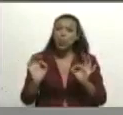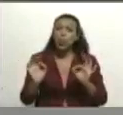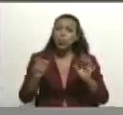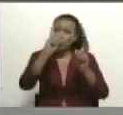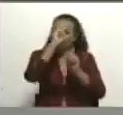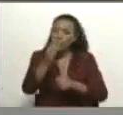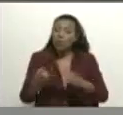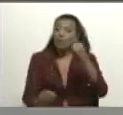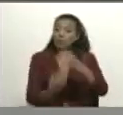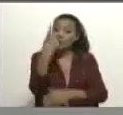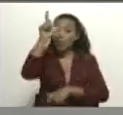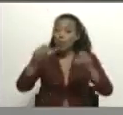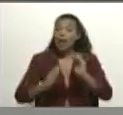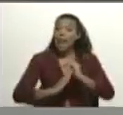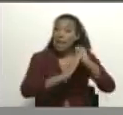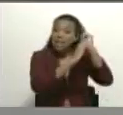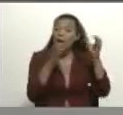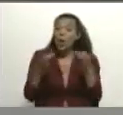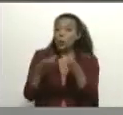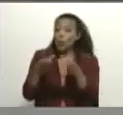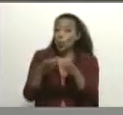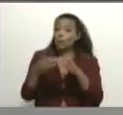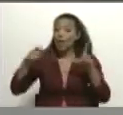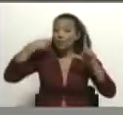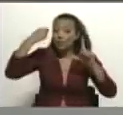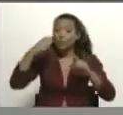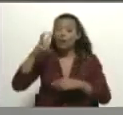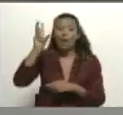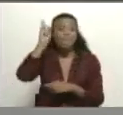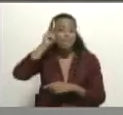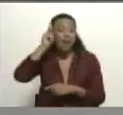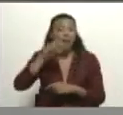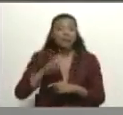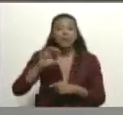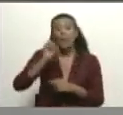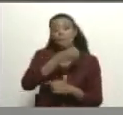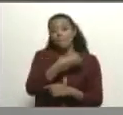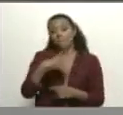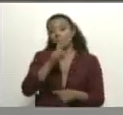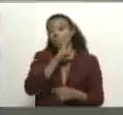de los fundadores y líder de esta agrupación, el maestro Néstor Blanco.